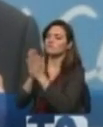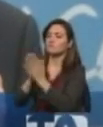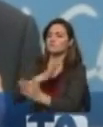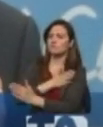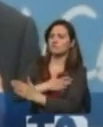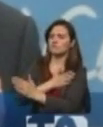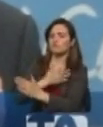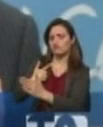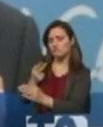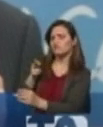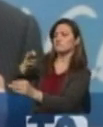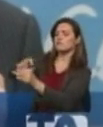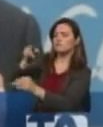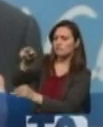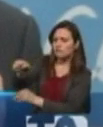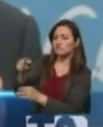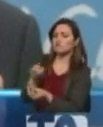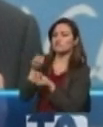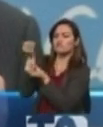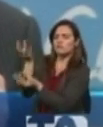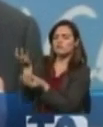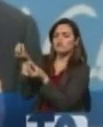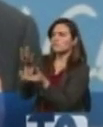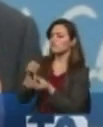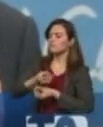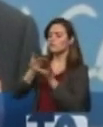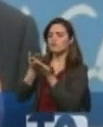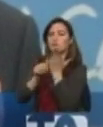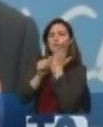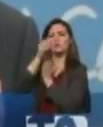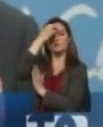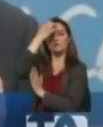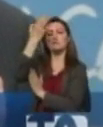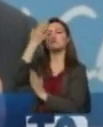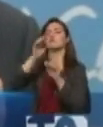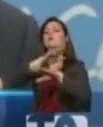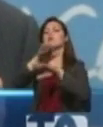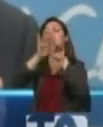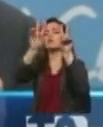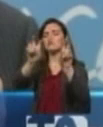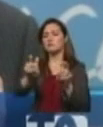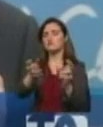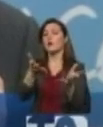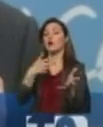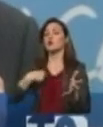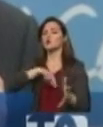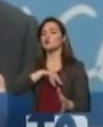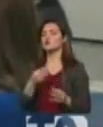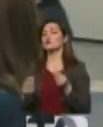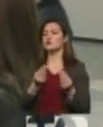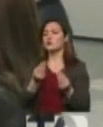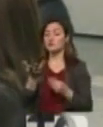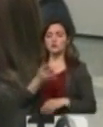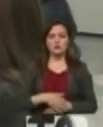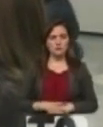que nos reciba a nosotros para exponer toda la posición que tiene el Ministerio de Educación respecto a este tipo de casos.